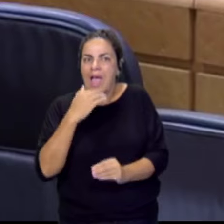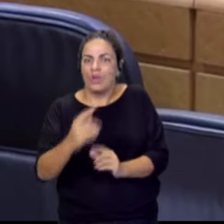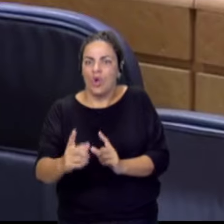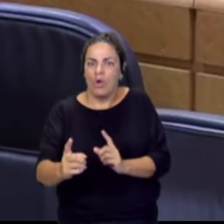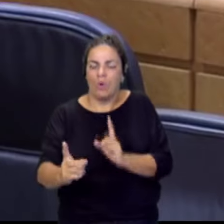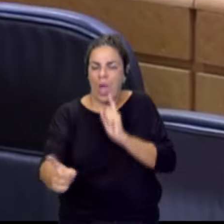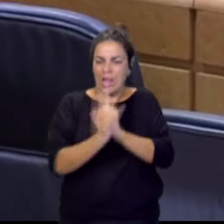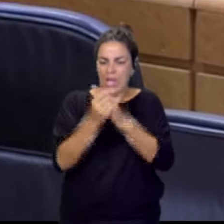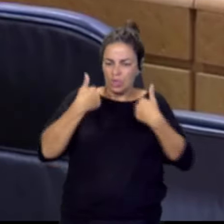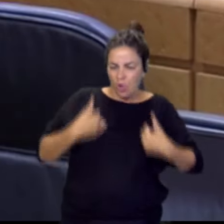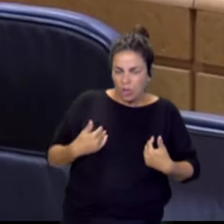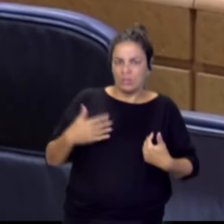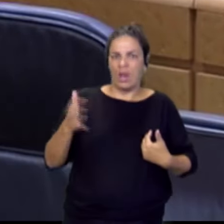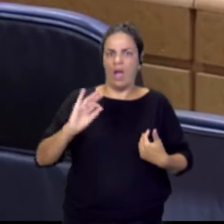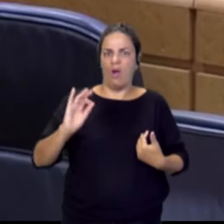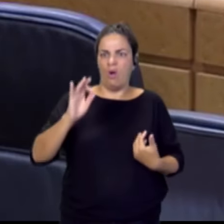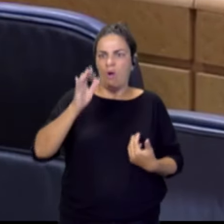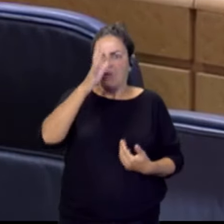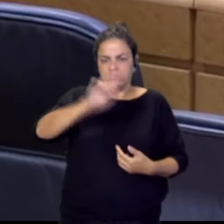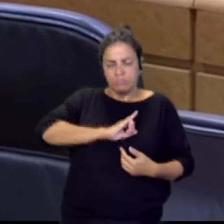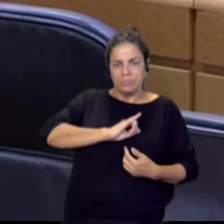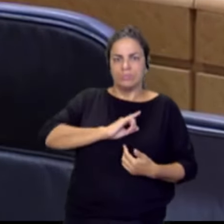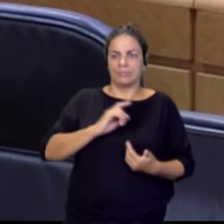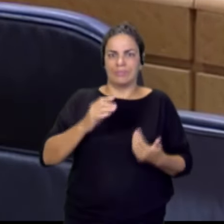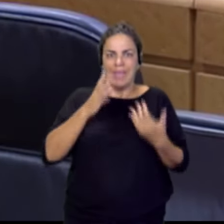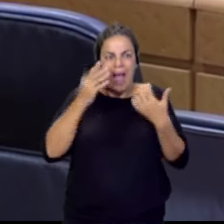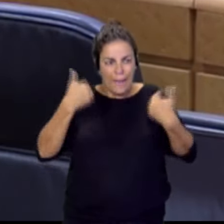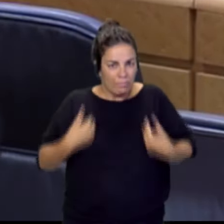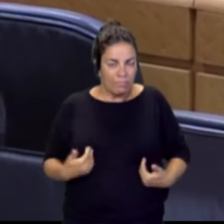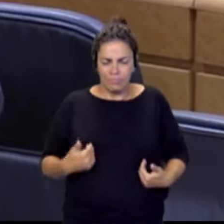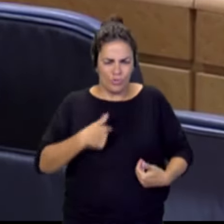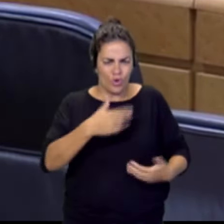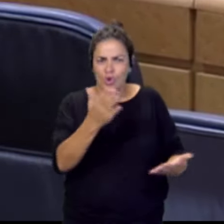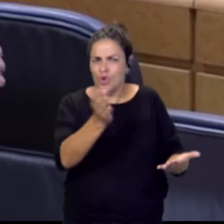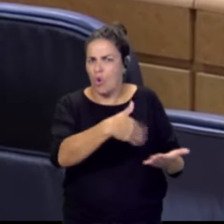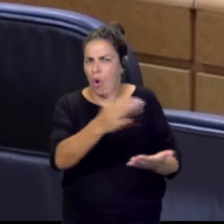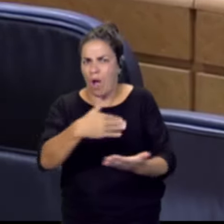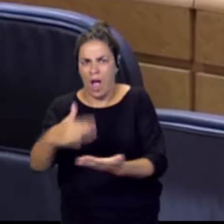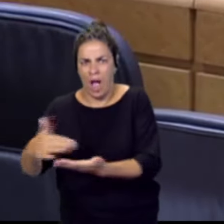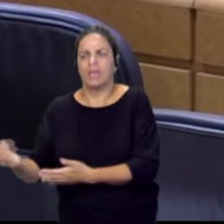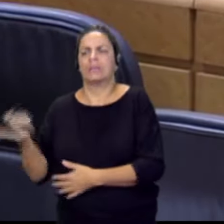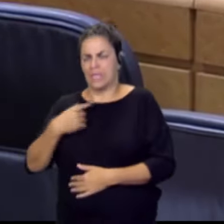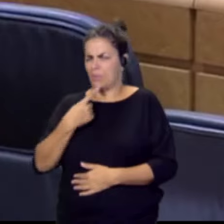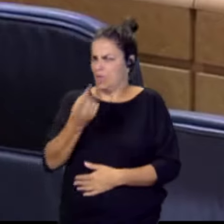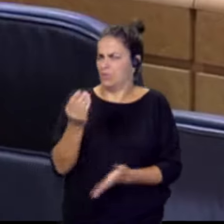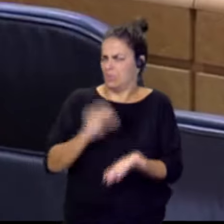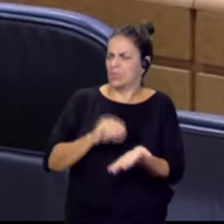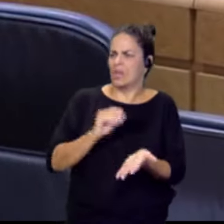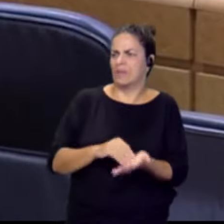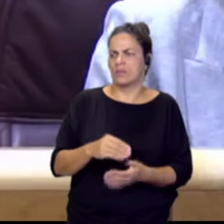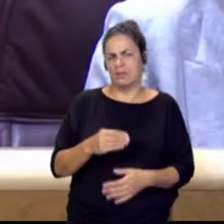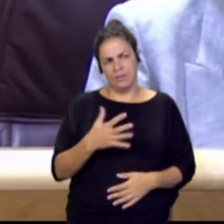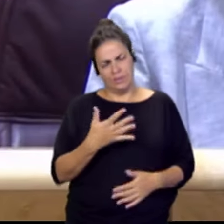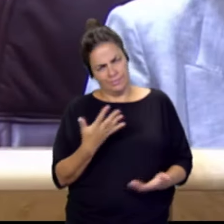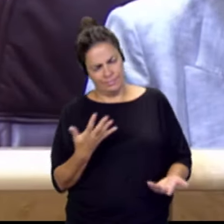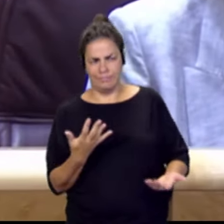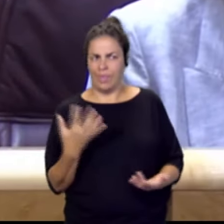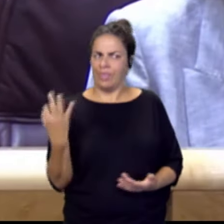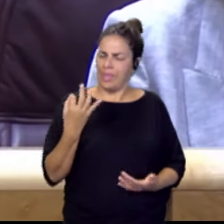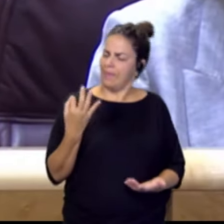señale al actual ministro y anterior presidente del Gobierno de Canarias. Y hace falta, se ha pronunciado aquí en varias ocasiones, tener mucho cuajo,